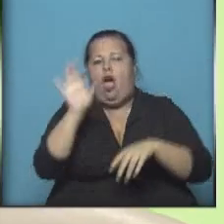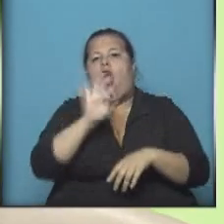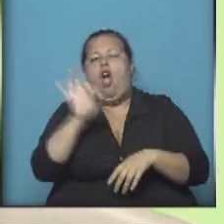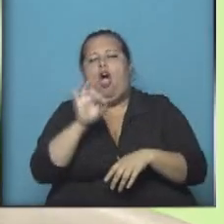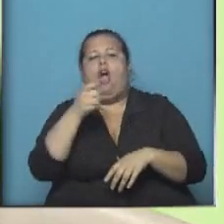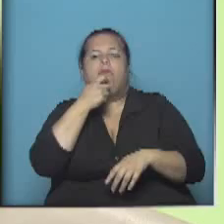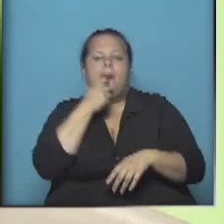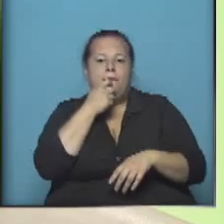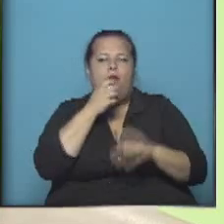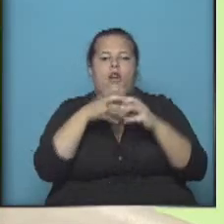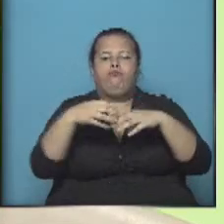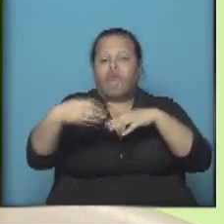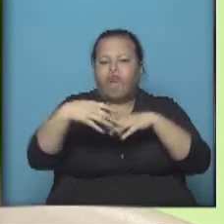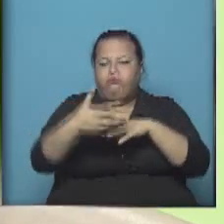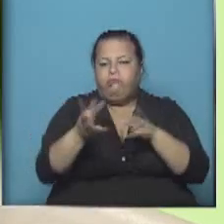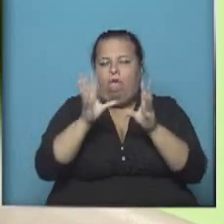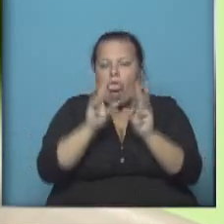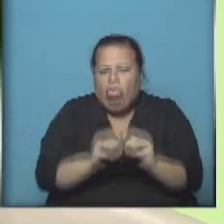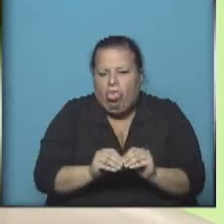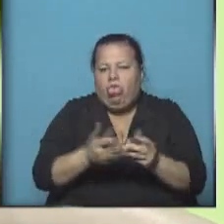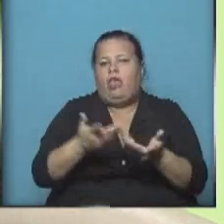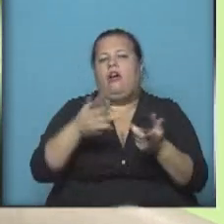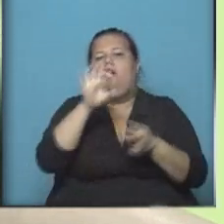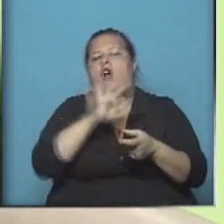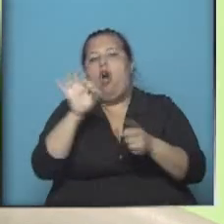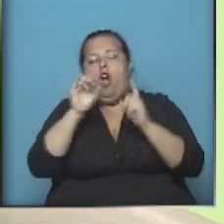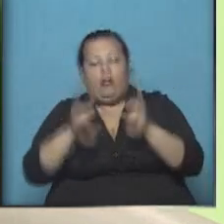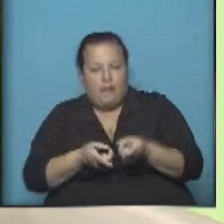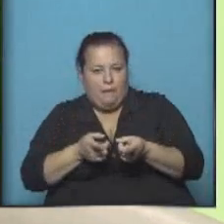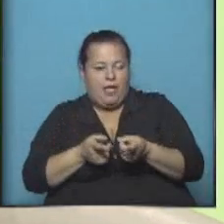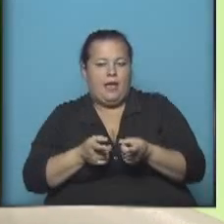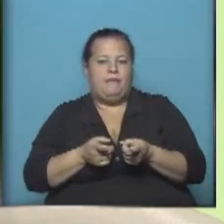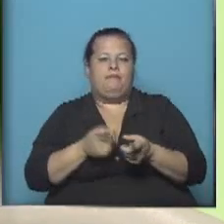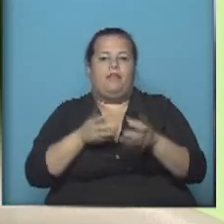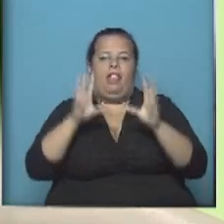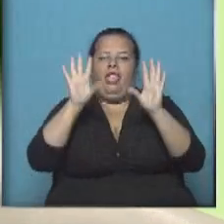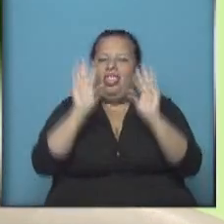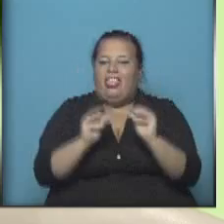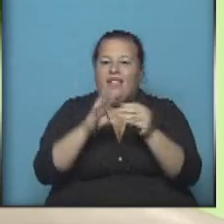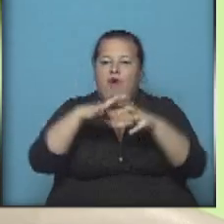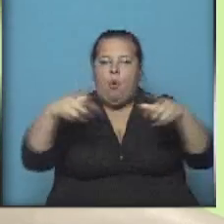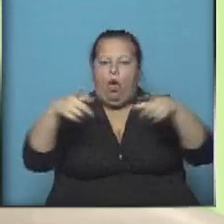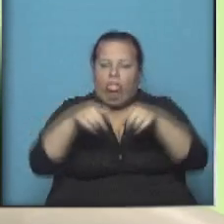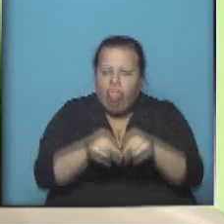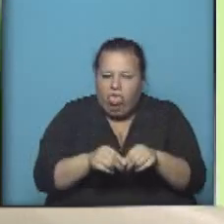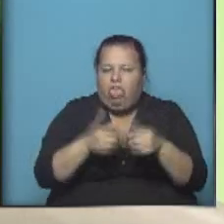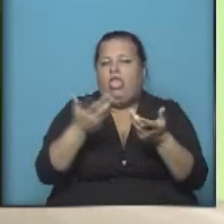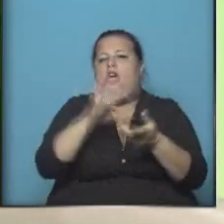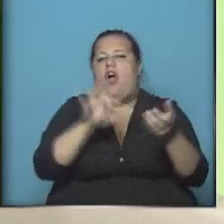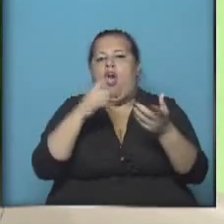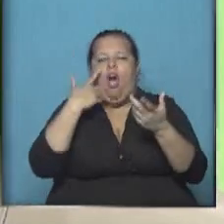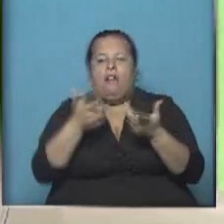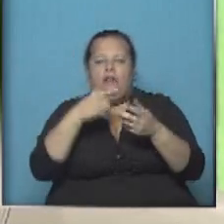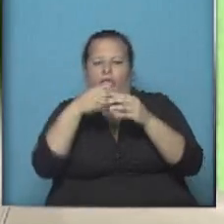porque tengo labios mayores que se han reducido, ¿no?, o también han disminuido de tamaño, o se muestran en